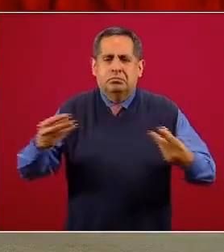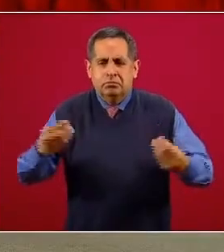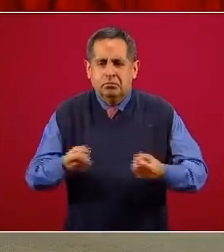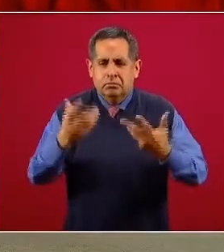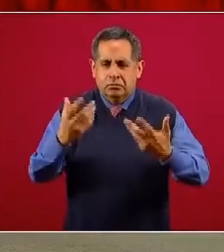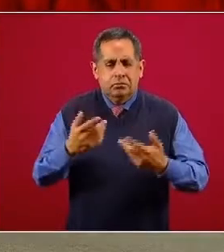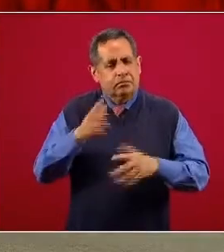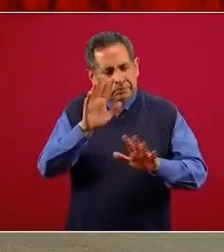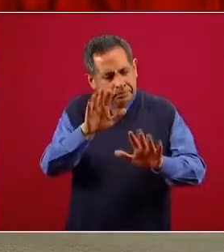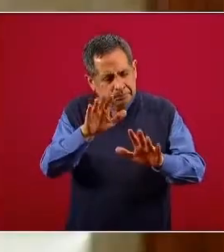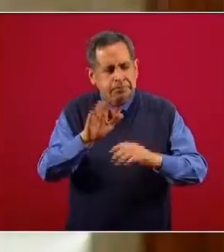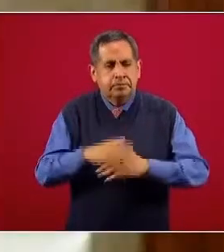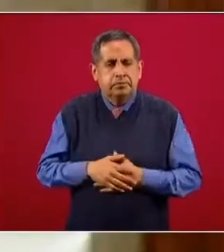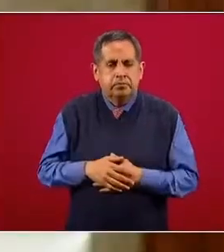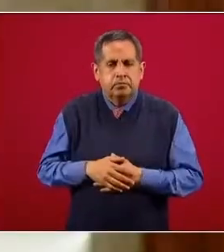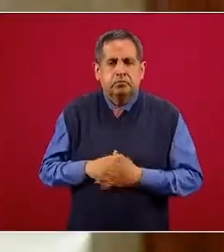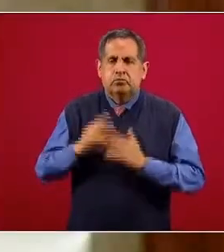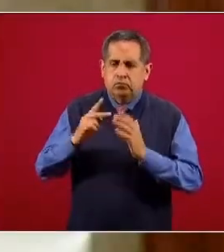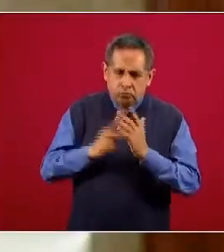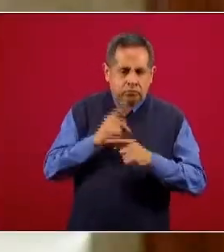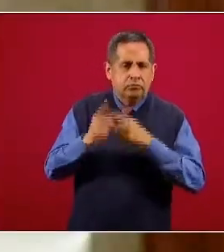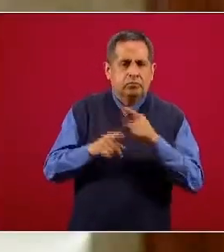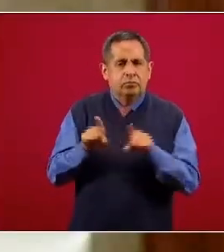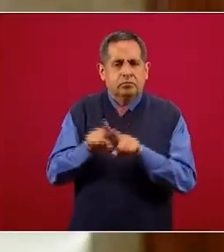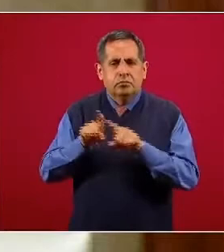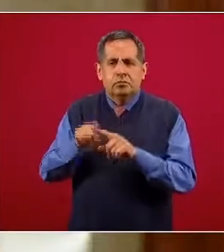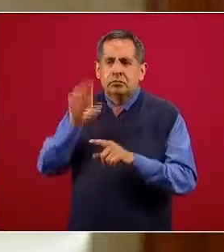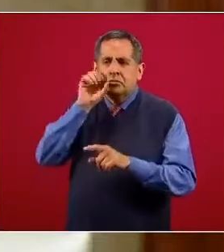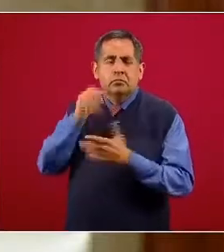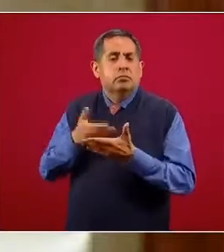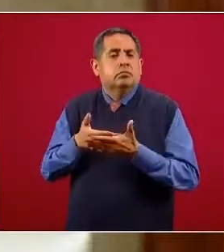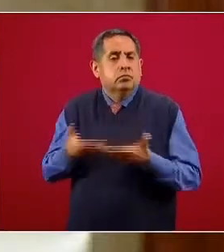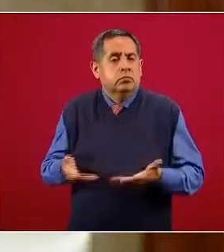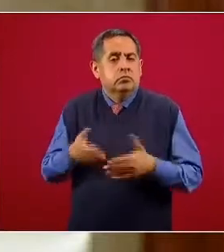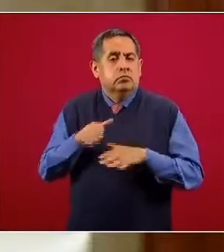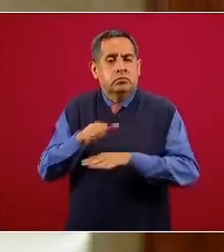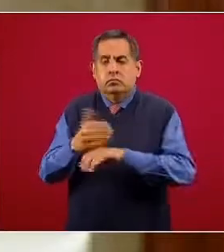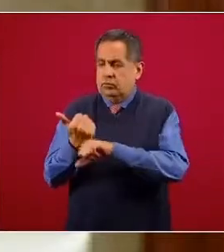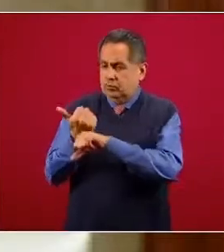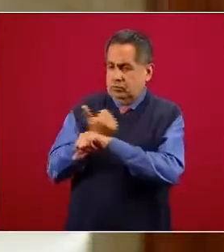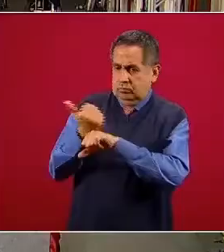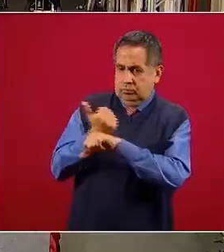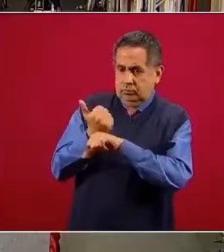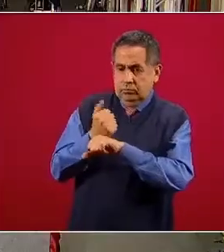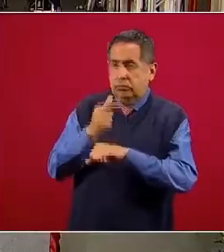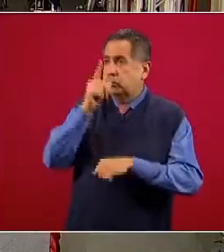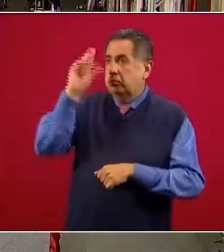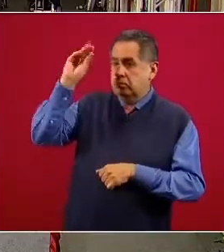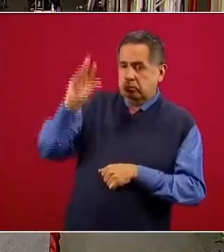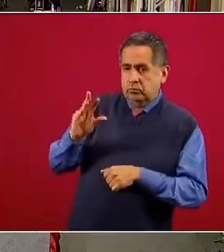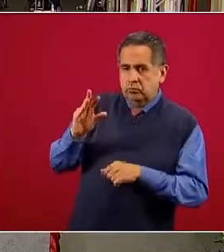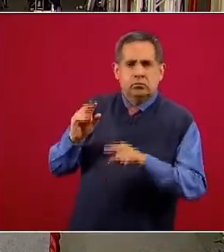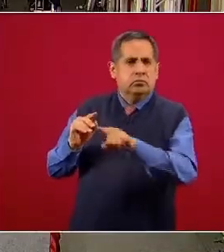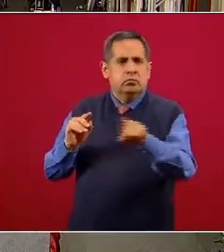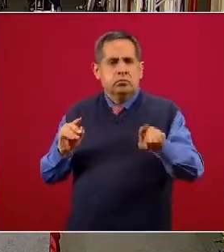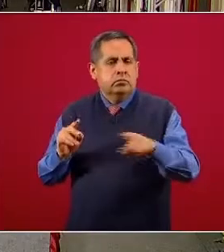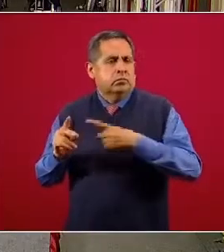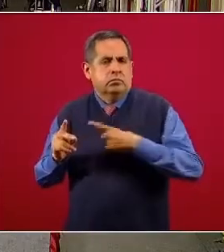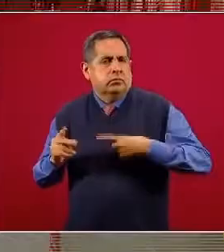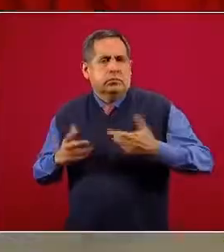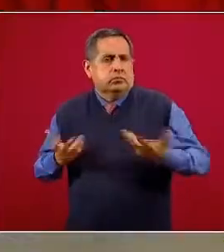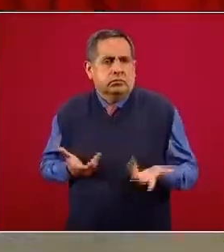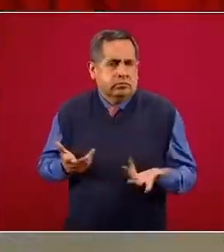de actitud, de nuevo, como lo hicimos en naranja, debe tener el ciudadano ante el amarillo, porque hay